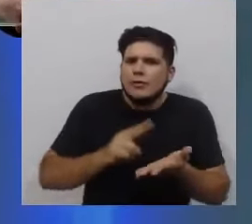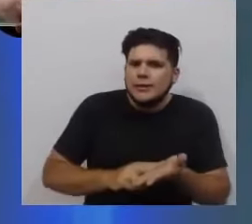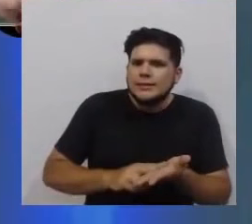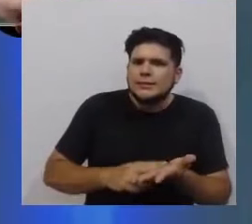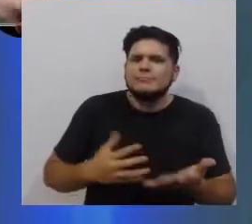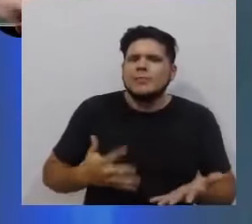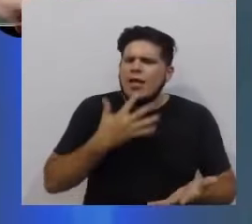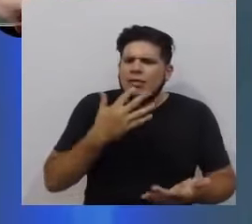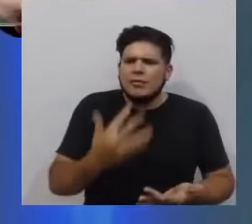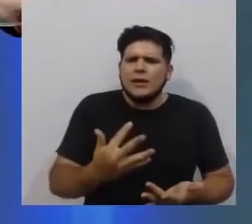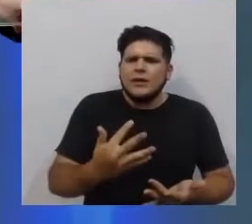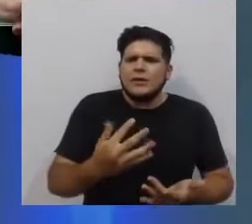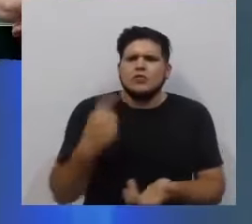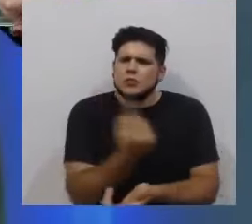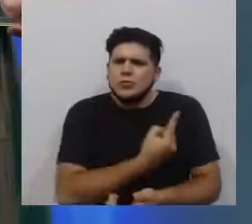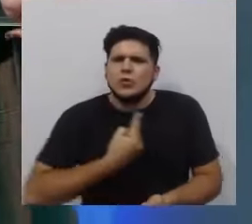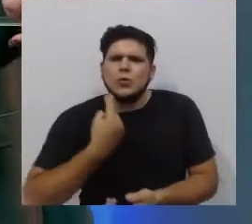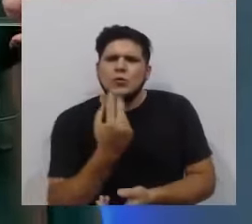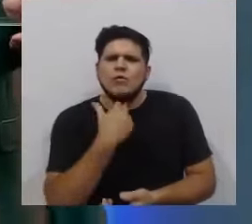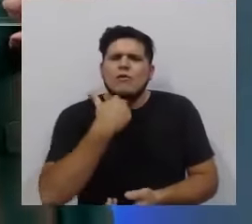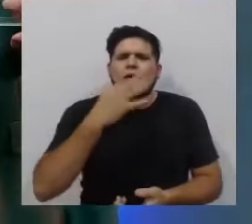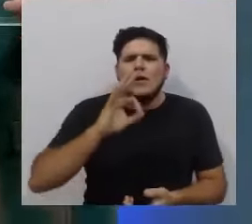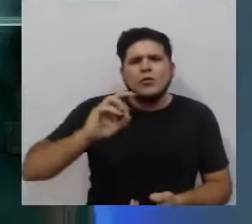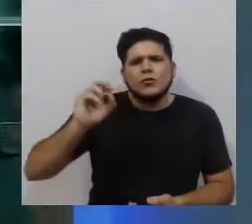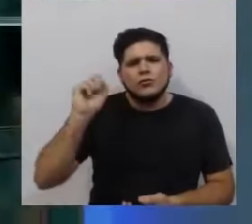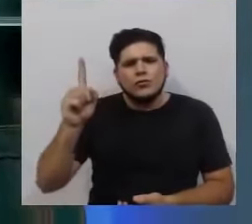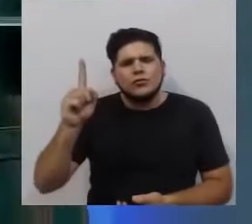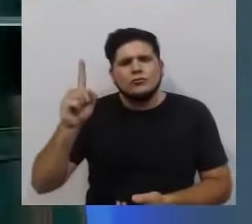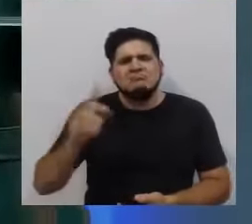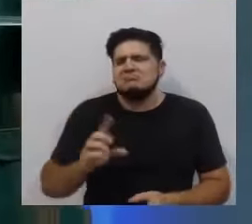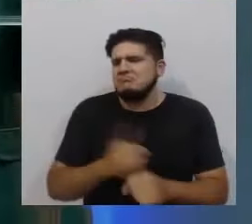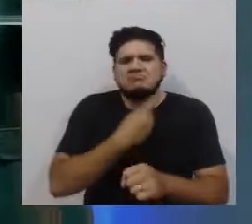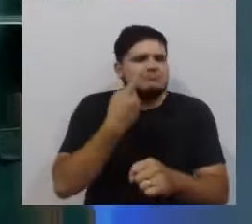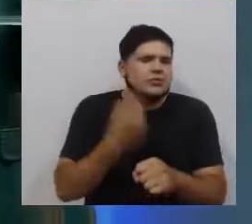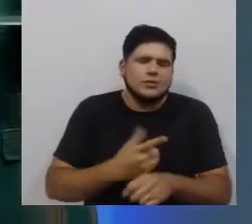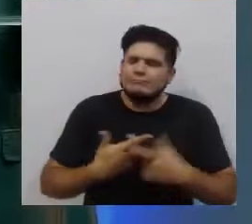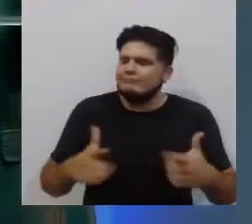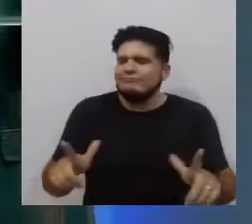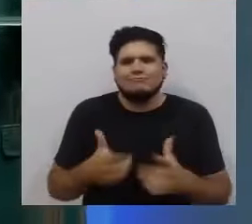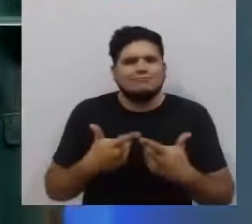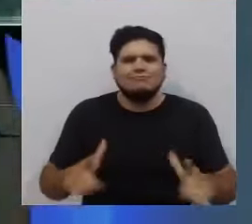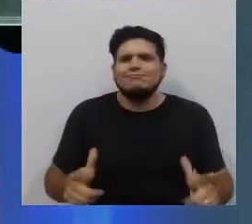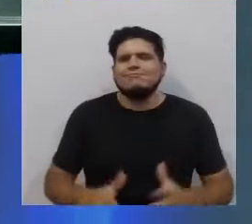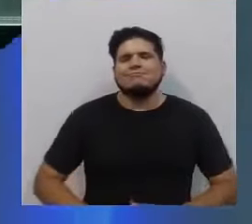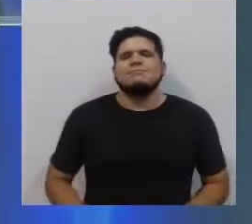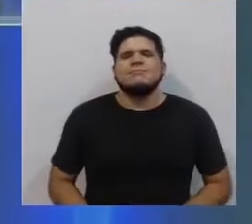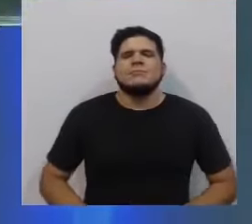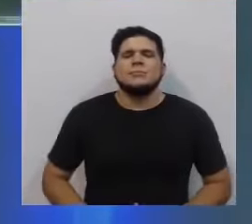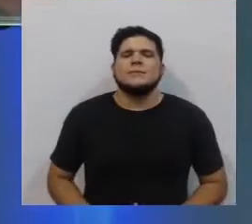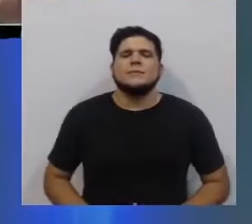nosotros no hay cosas imposibles si para nosotros en lo natural por eso la diferencia